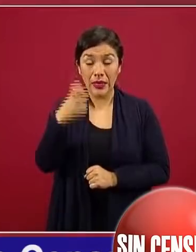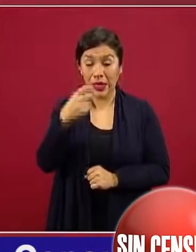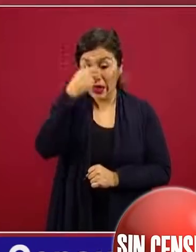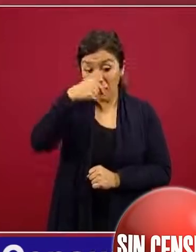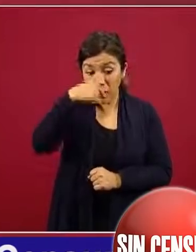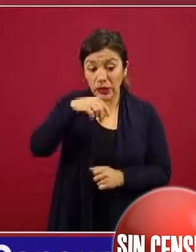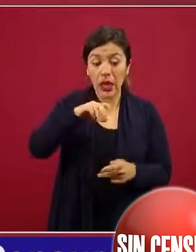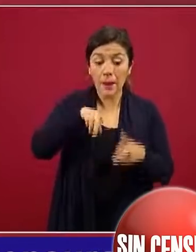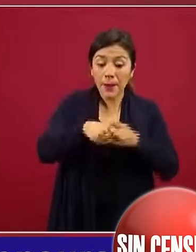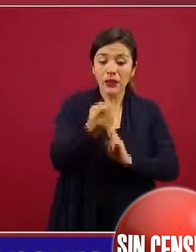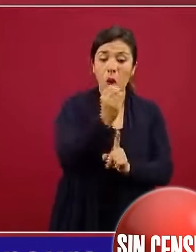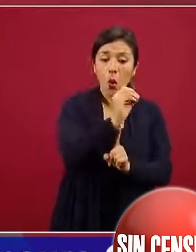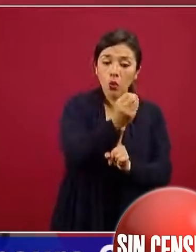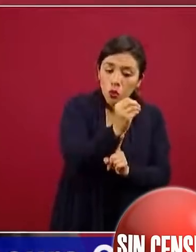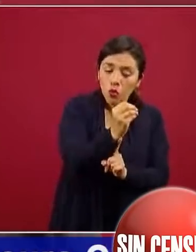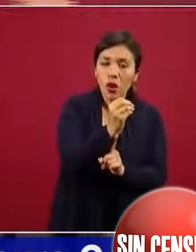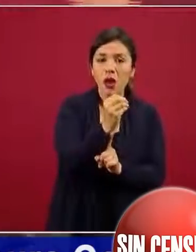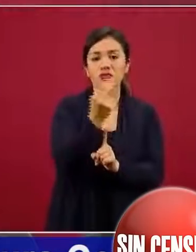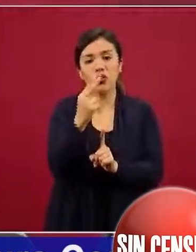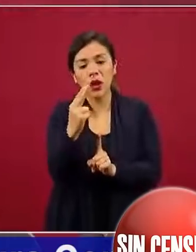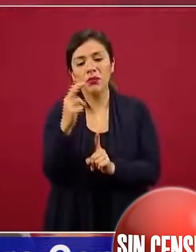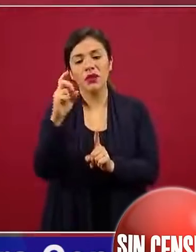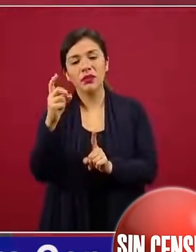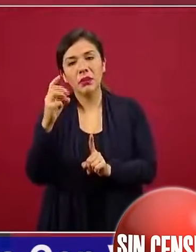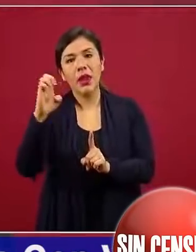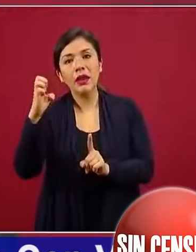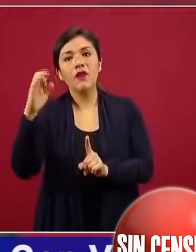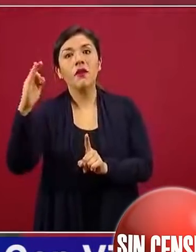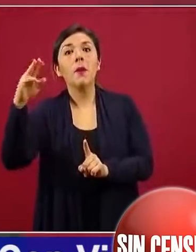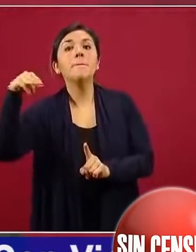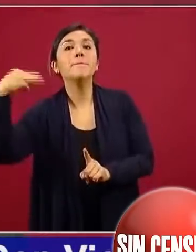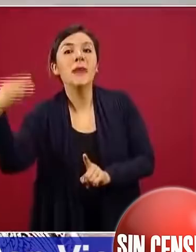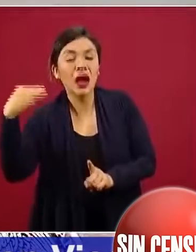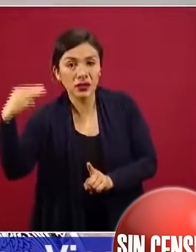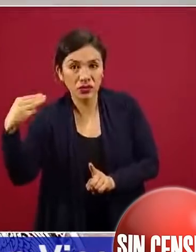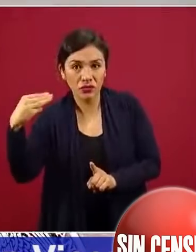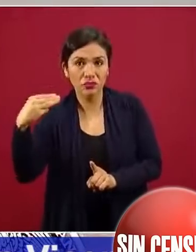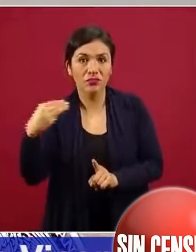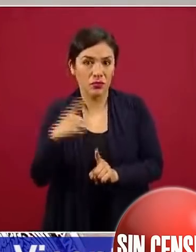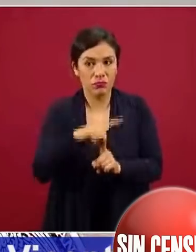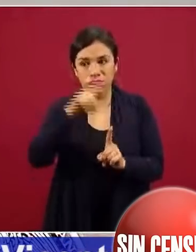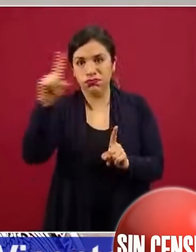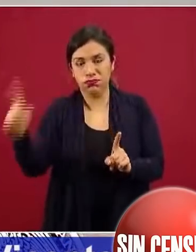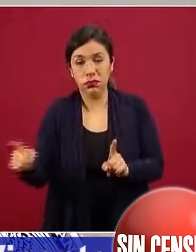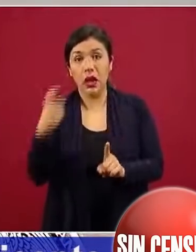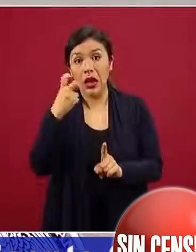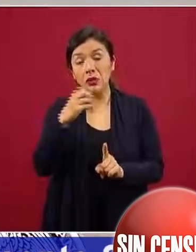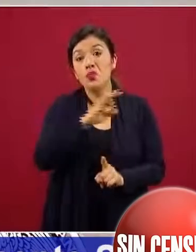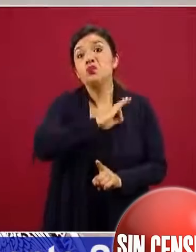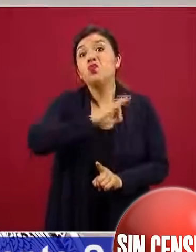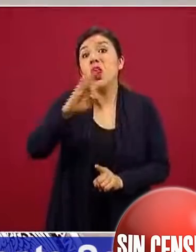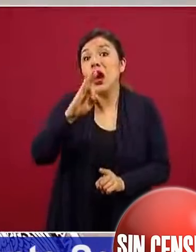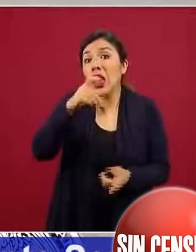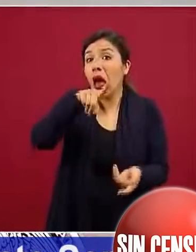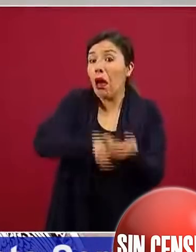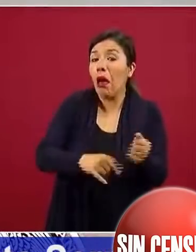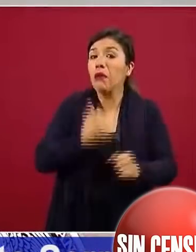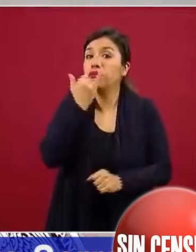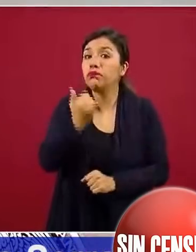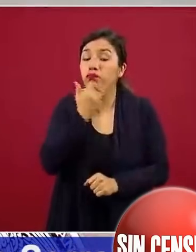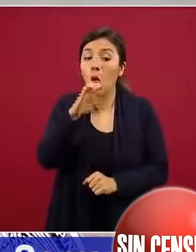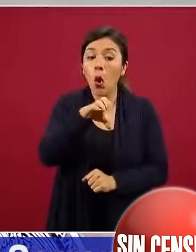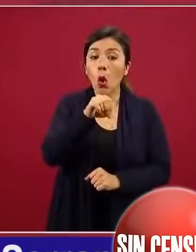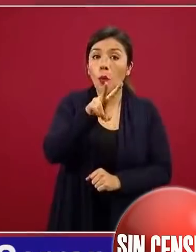va de octubre hasta marzo del siguiente año y existe esta sospecha de que COVID podría